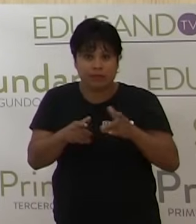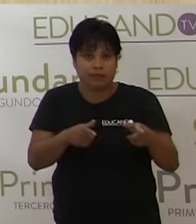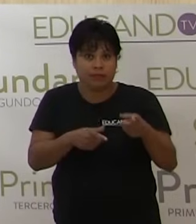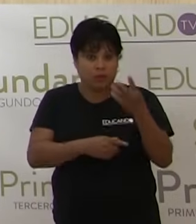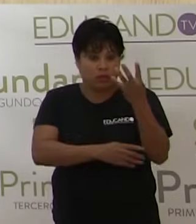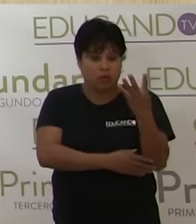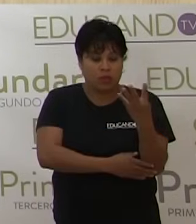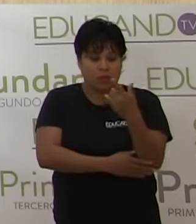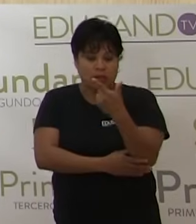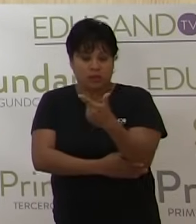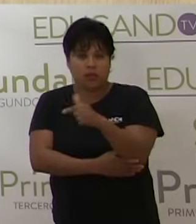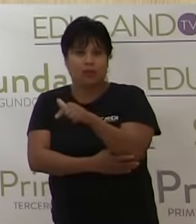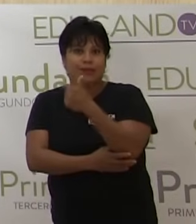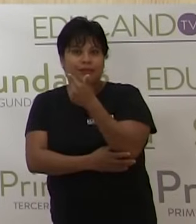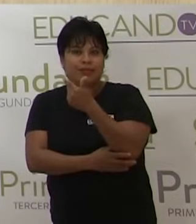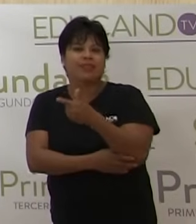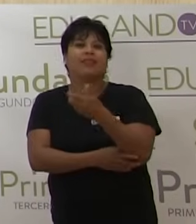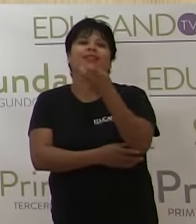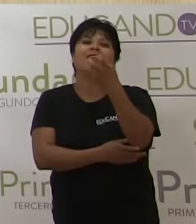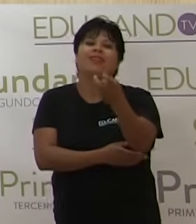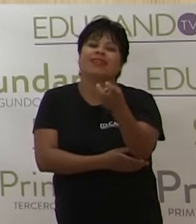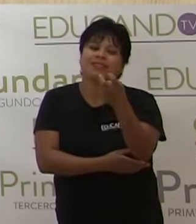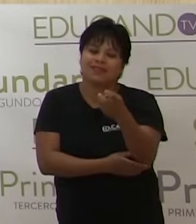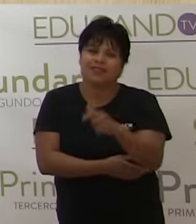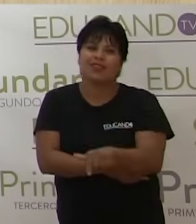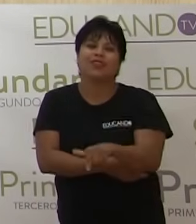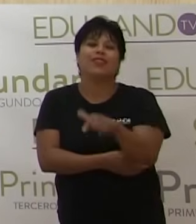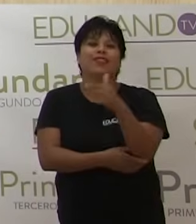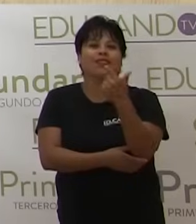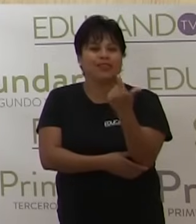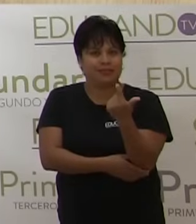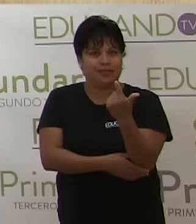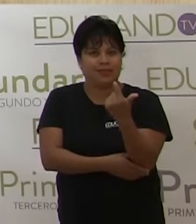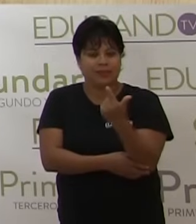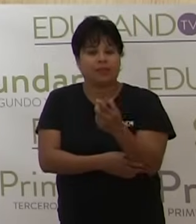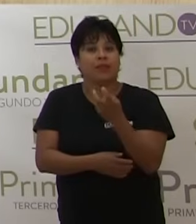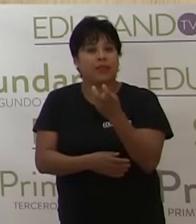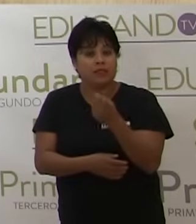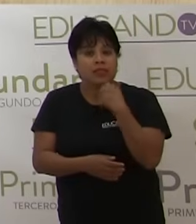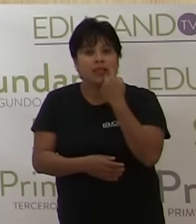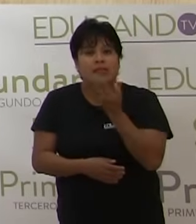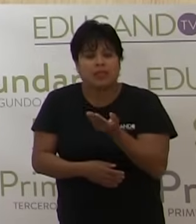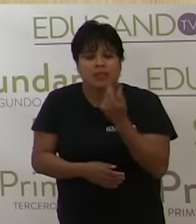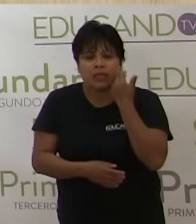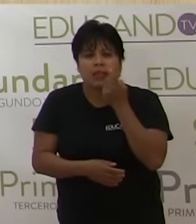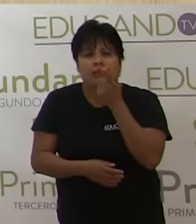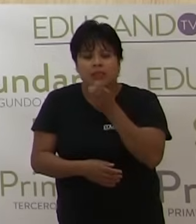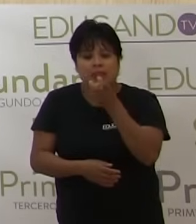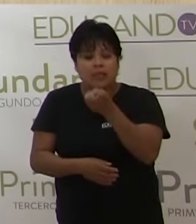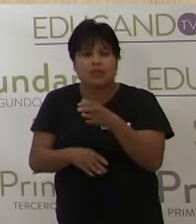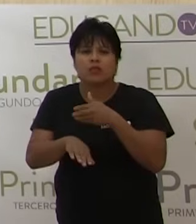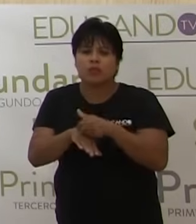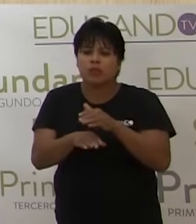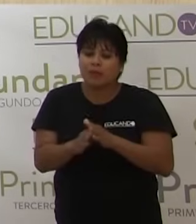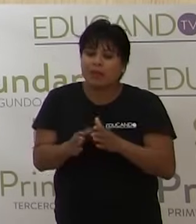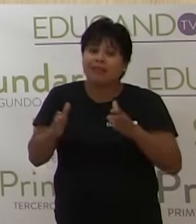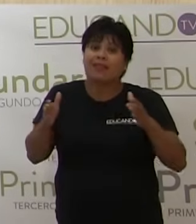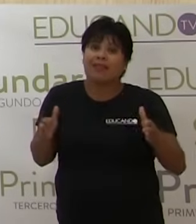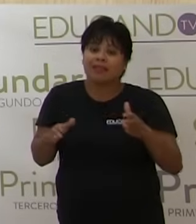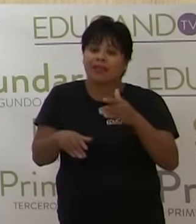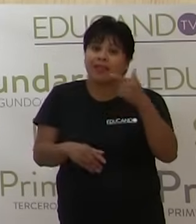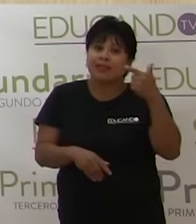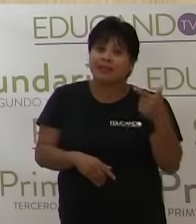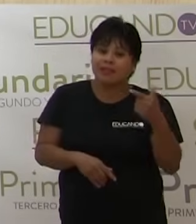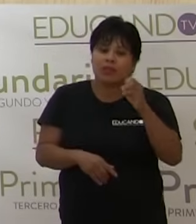elementos Claro en el número 12 quiere decir que este número es más grande que el si